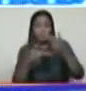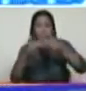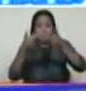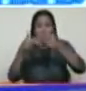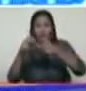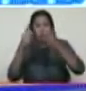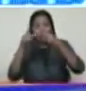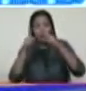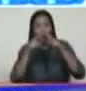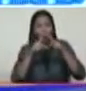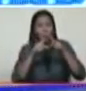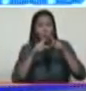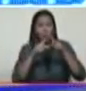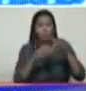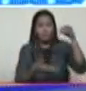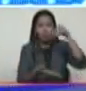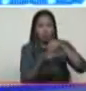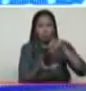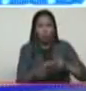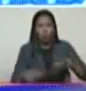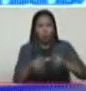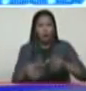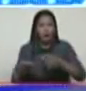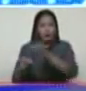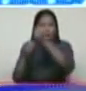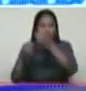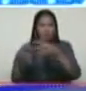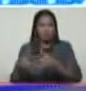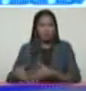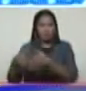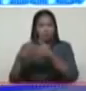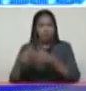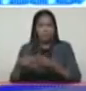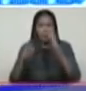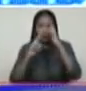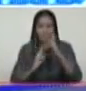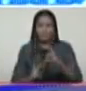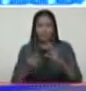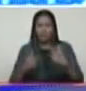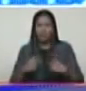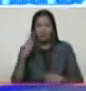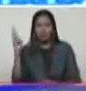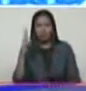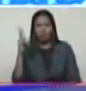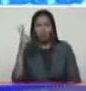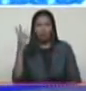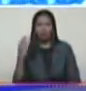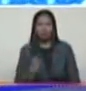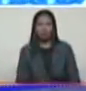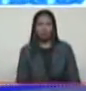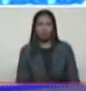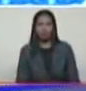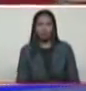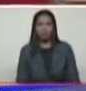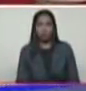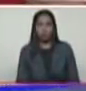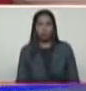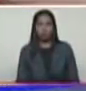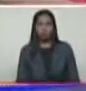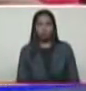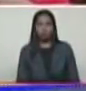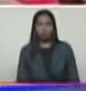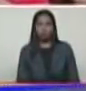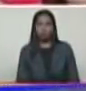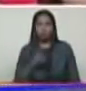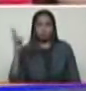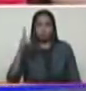con la otra ponemos en su sitio al imperialismo norteamericano para que respete a Venezuela, carajo, para que respete nuestra patria.